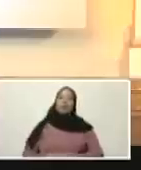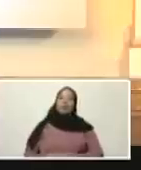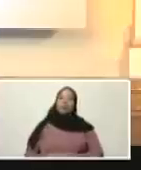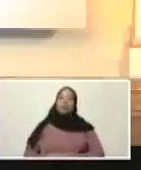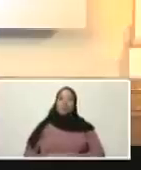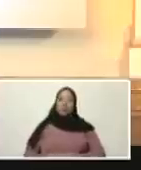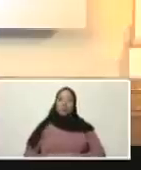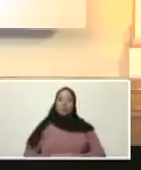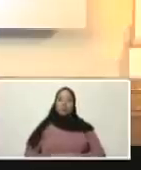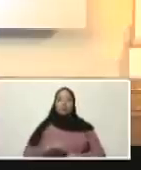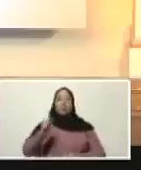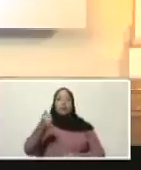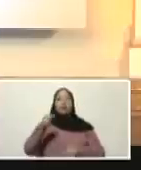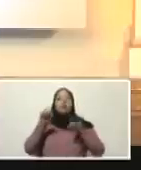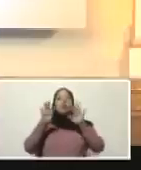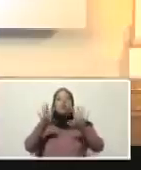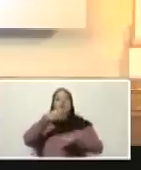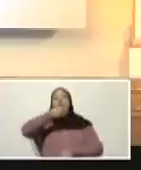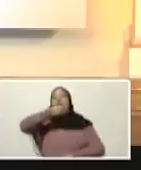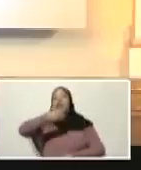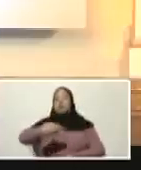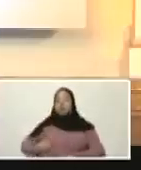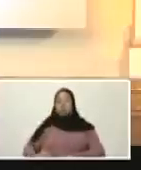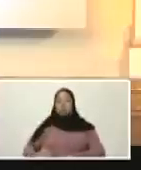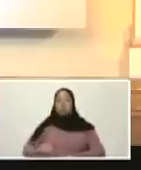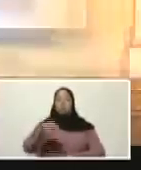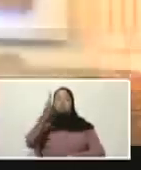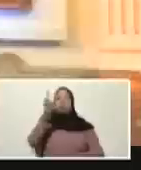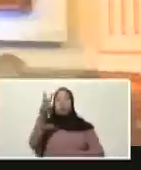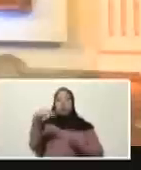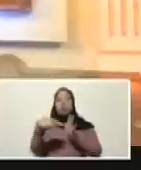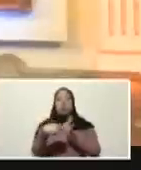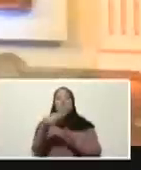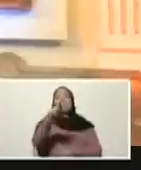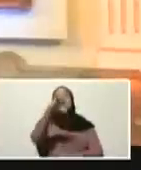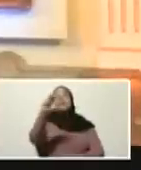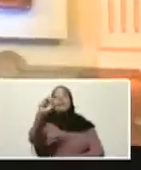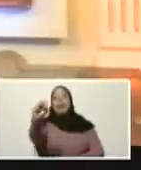aquel 17 de diciembre del 2030.